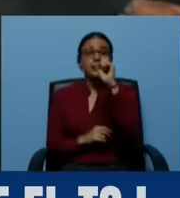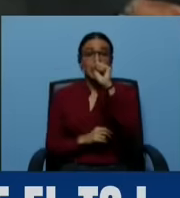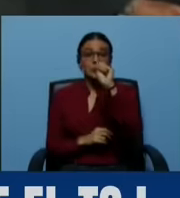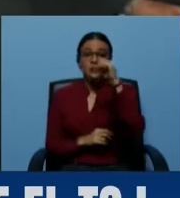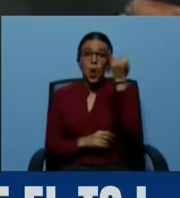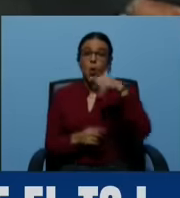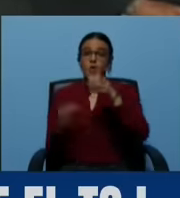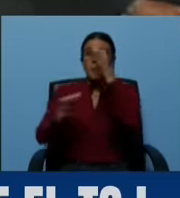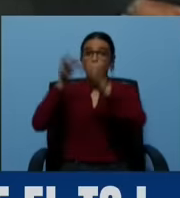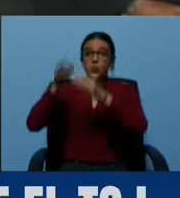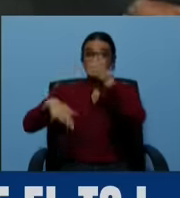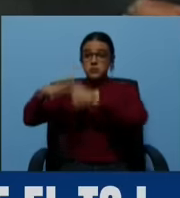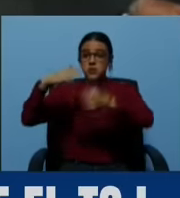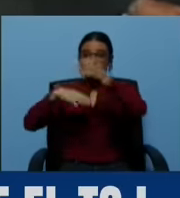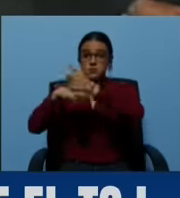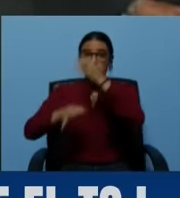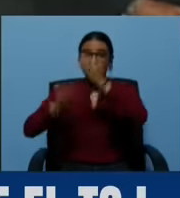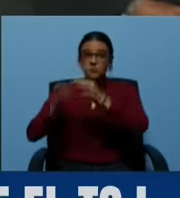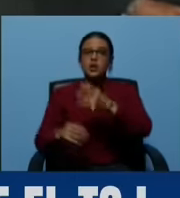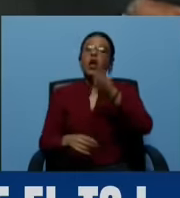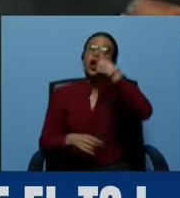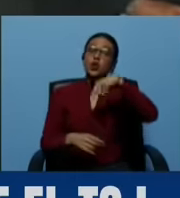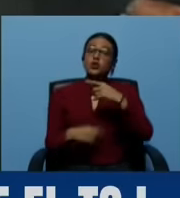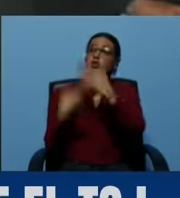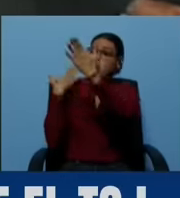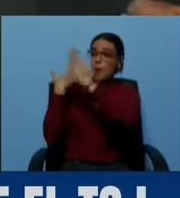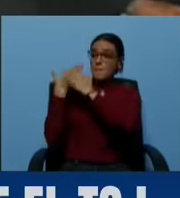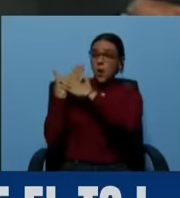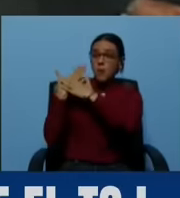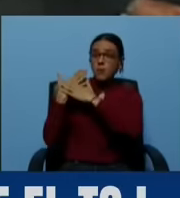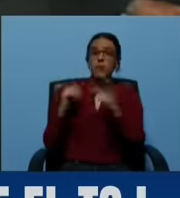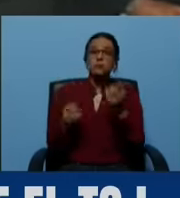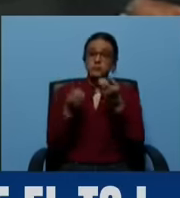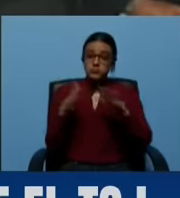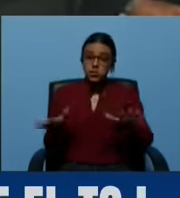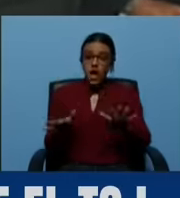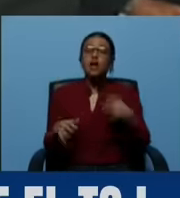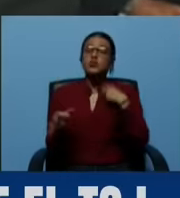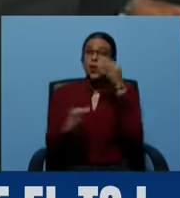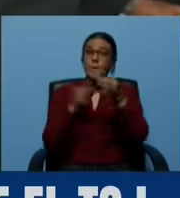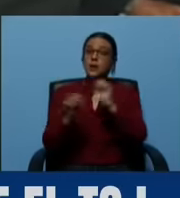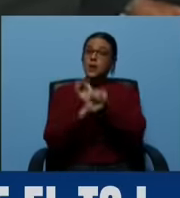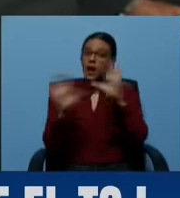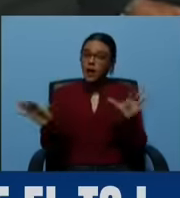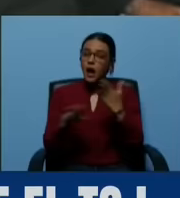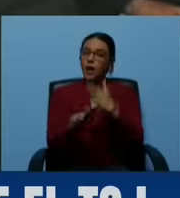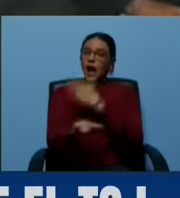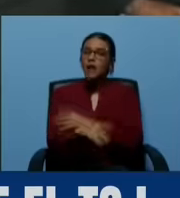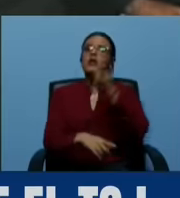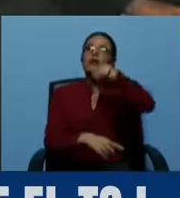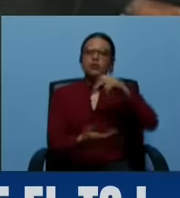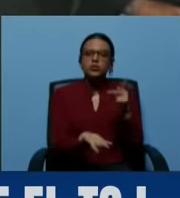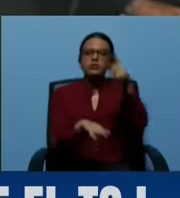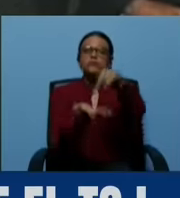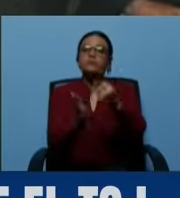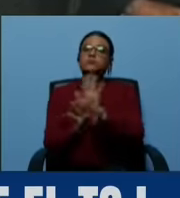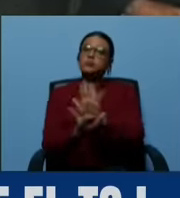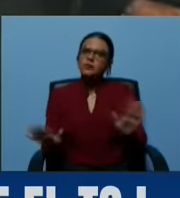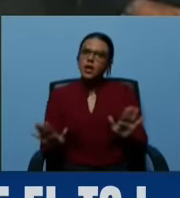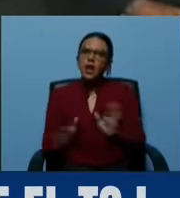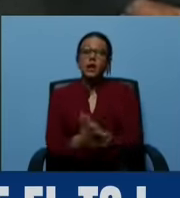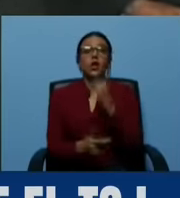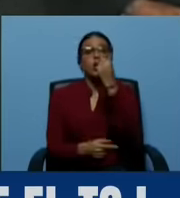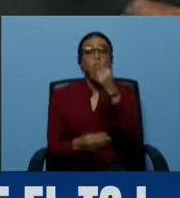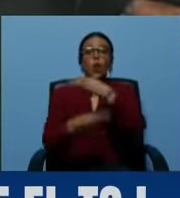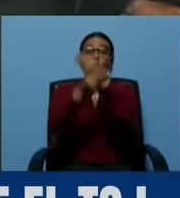Nosotros, atendiendo la citación, que como ya lo expliqué, hicimos acto de presencia. Pero incluso dos candidato